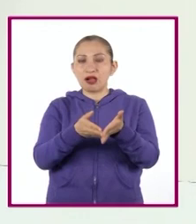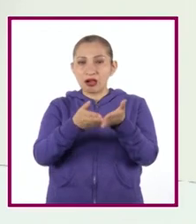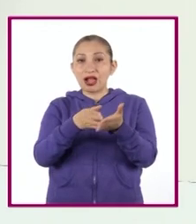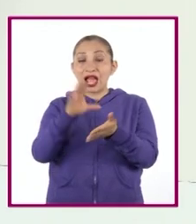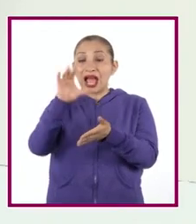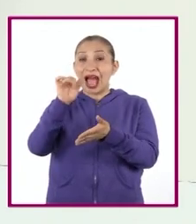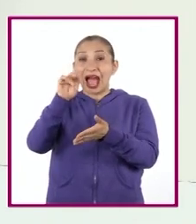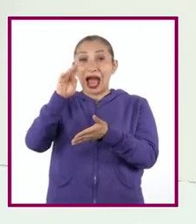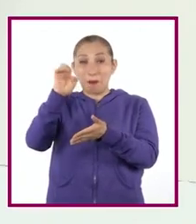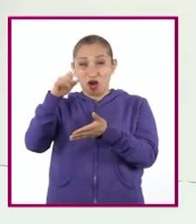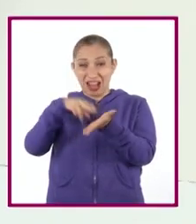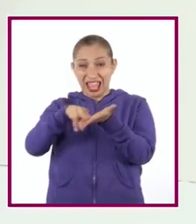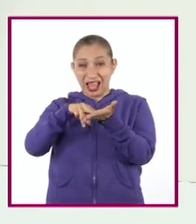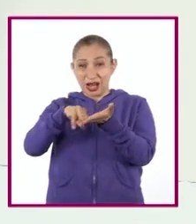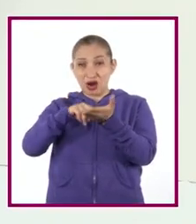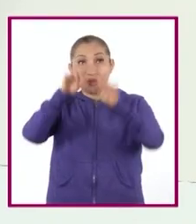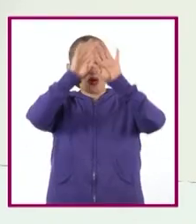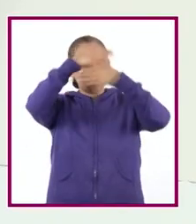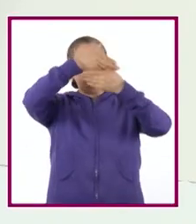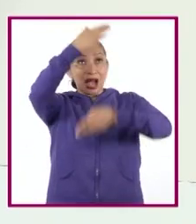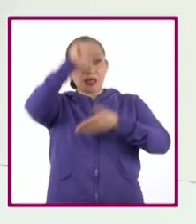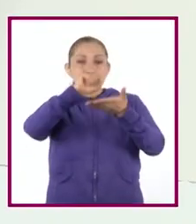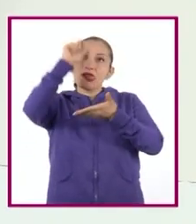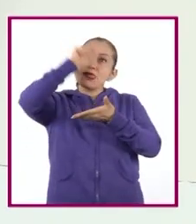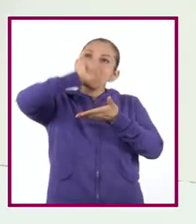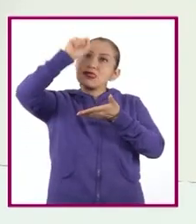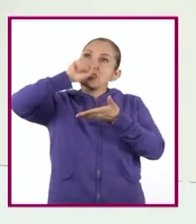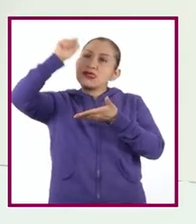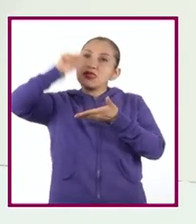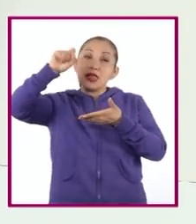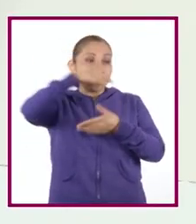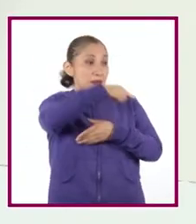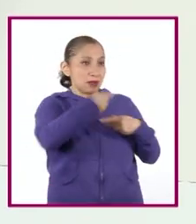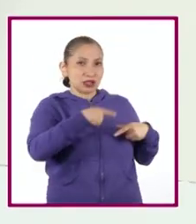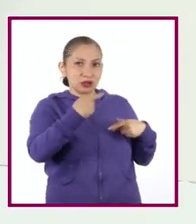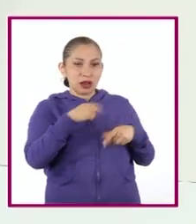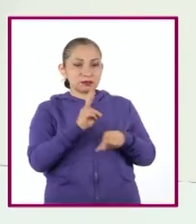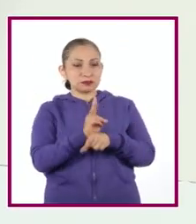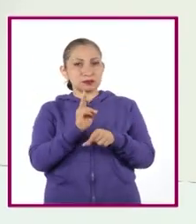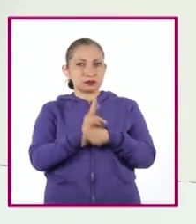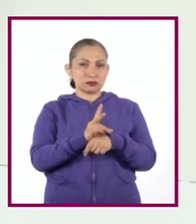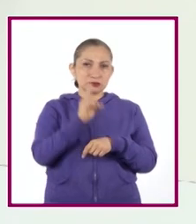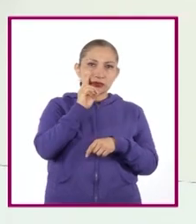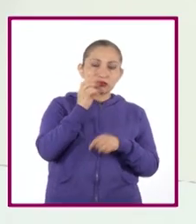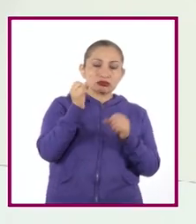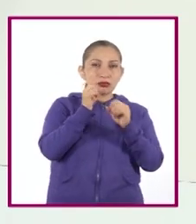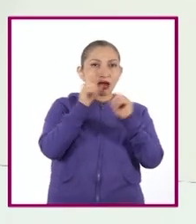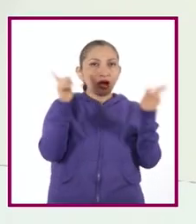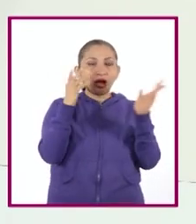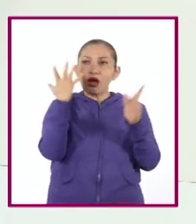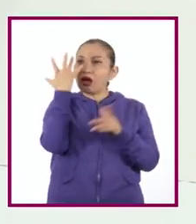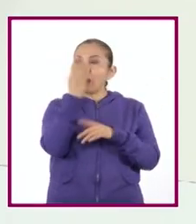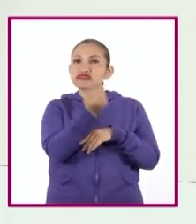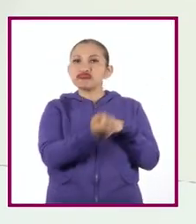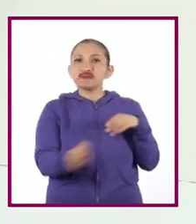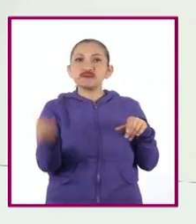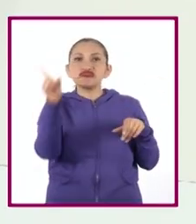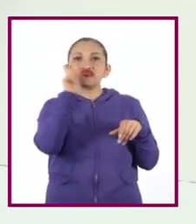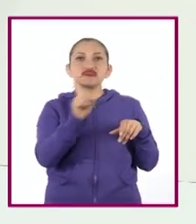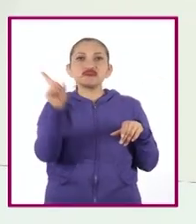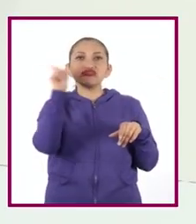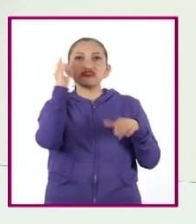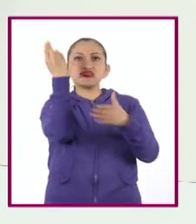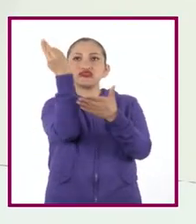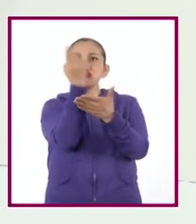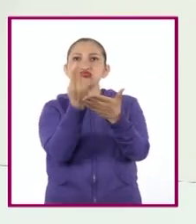carbón sobre la pared de su celda. Los carceleros estaban fascinados con el talento de su